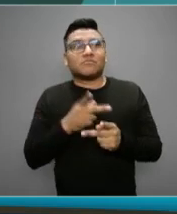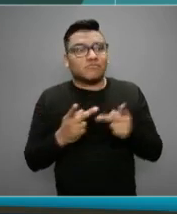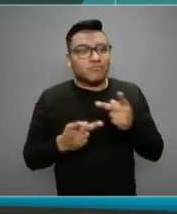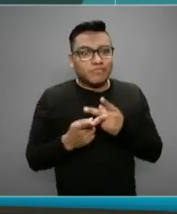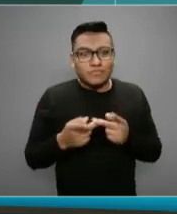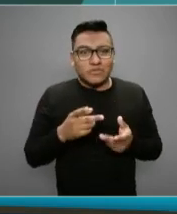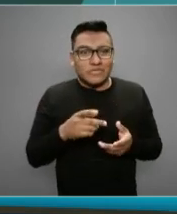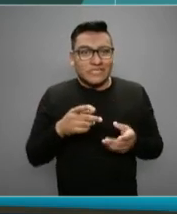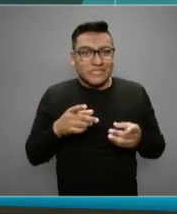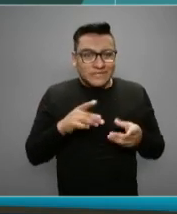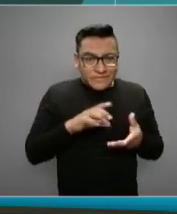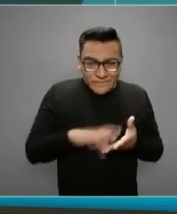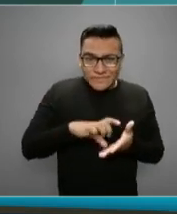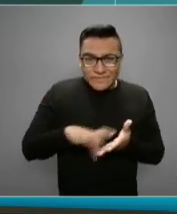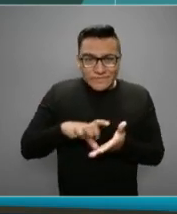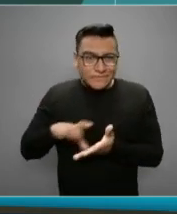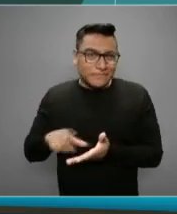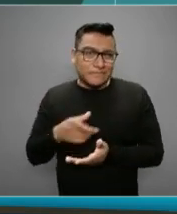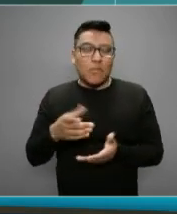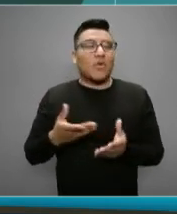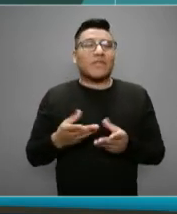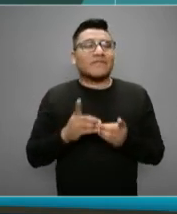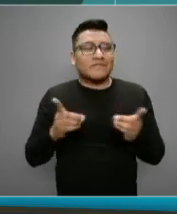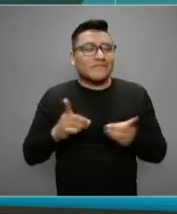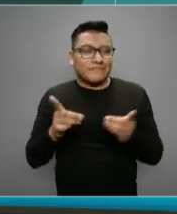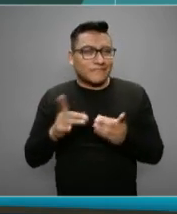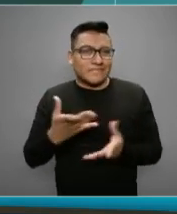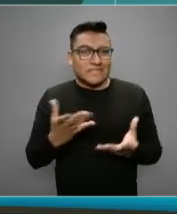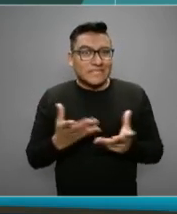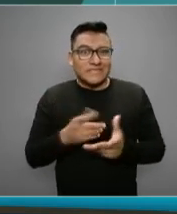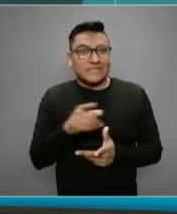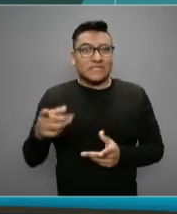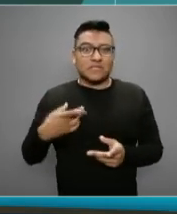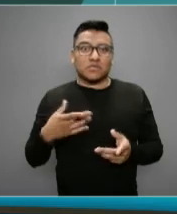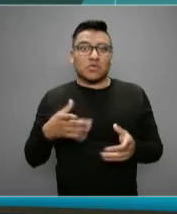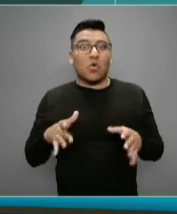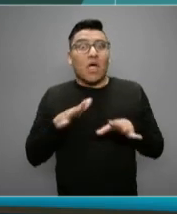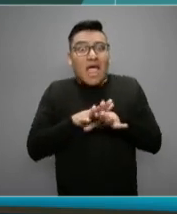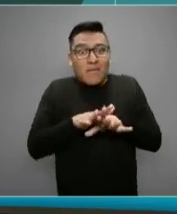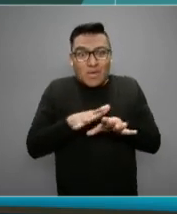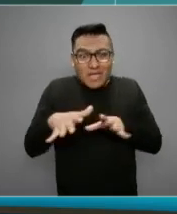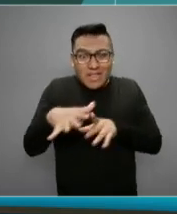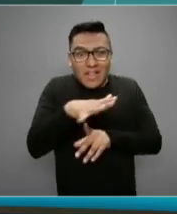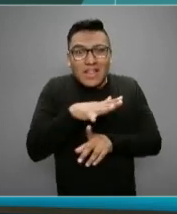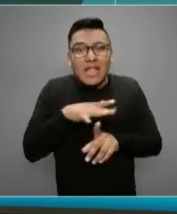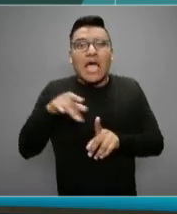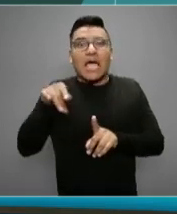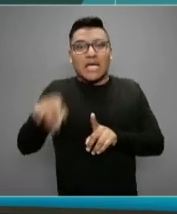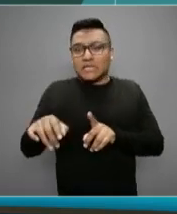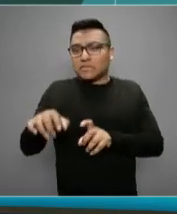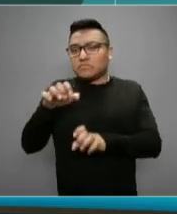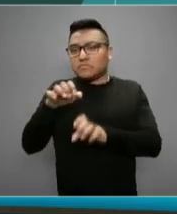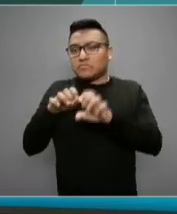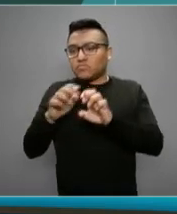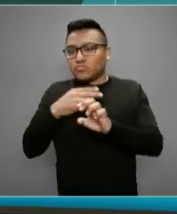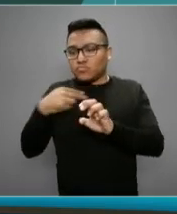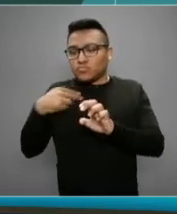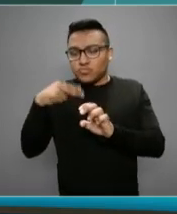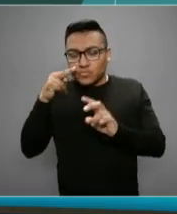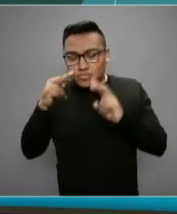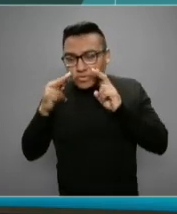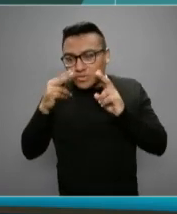podían producir y notifican a la autoridad laboral algún cambio en las condiciones de trabajo. A ellos vamos a ver con las empresas cómo podemos ajustar